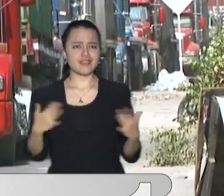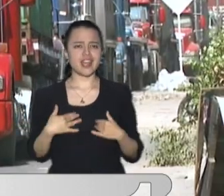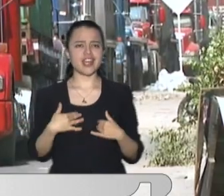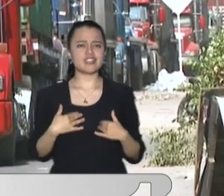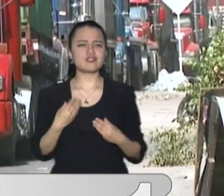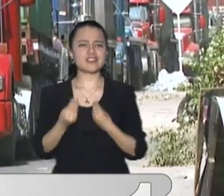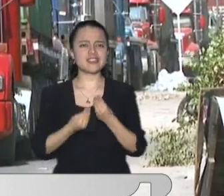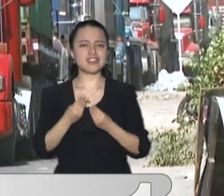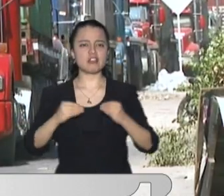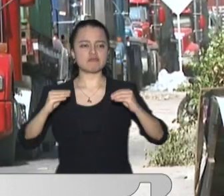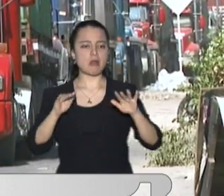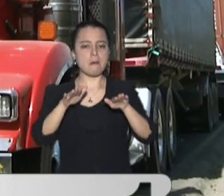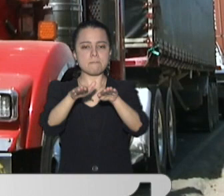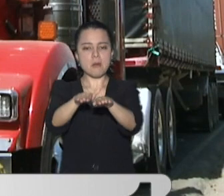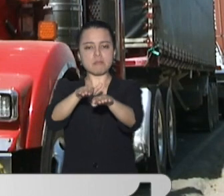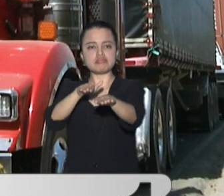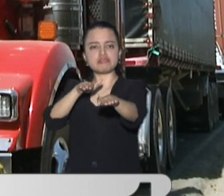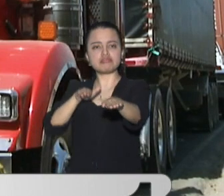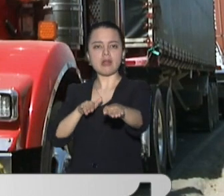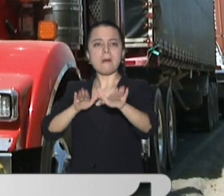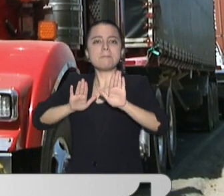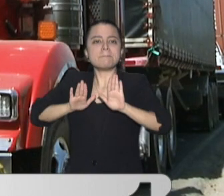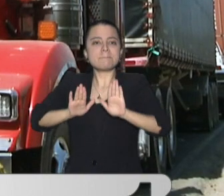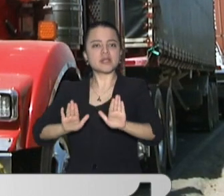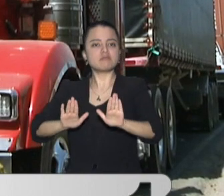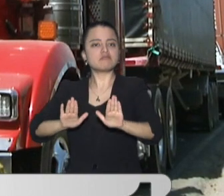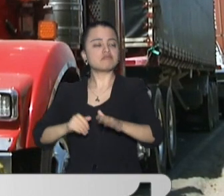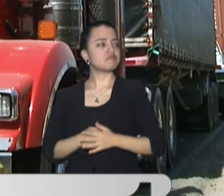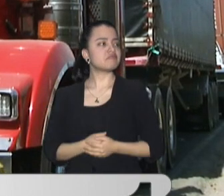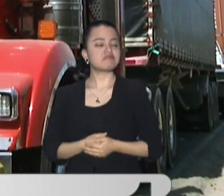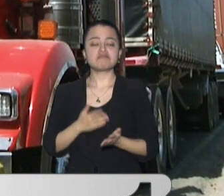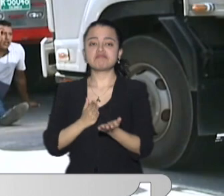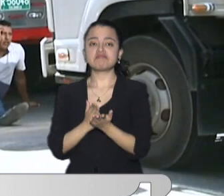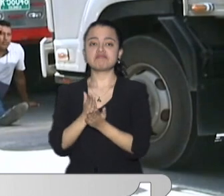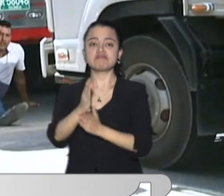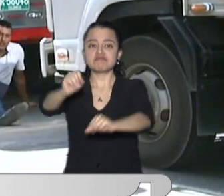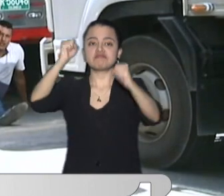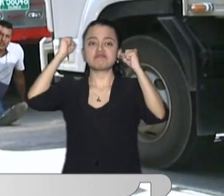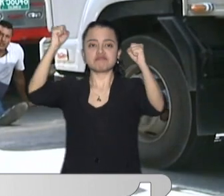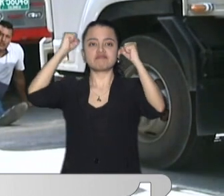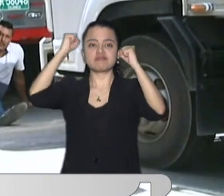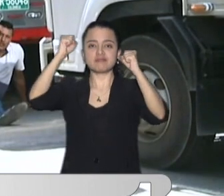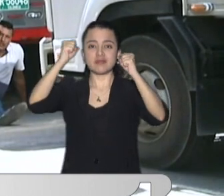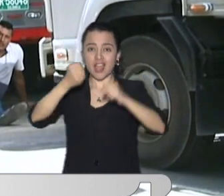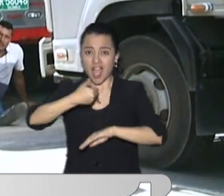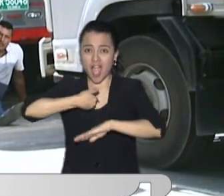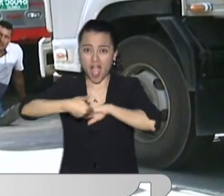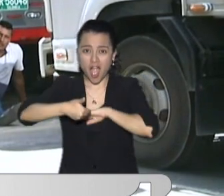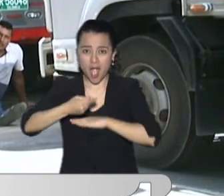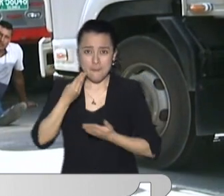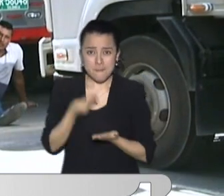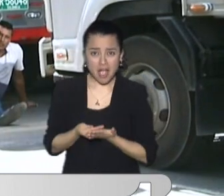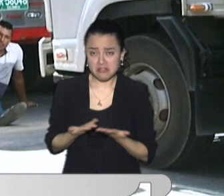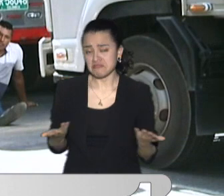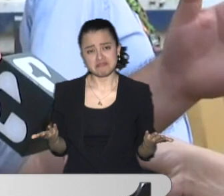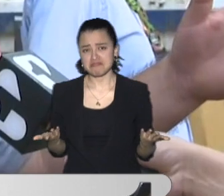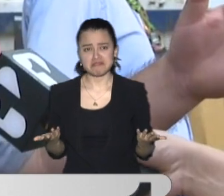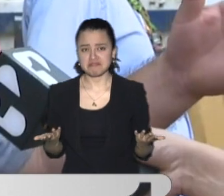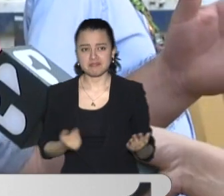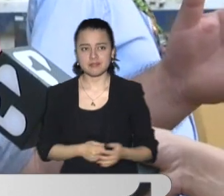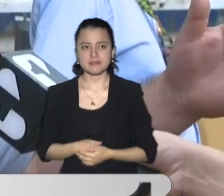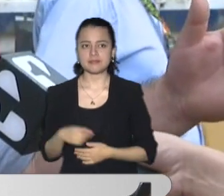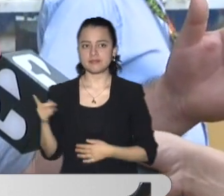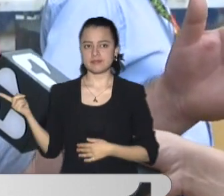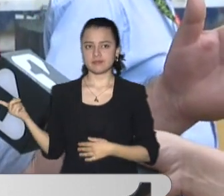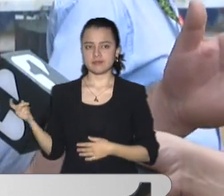que conduce al sector industrial y mantener de manera indefinida el paro en protesta contra el cobro de peajes internos en la ciudad. Lo poco